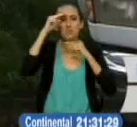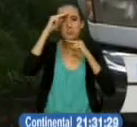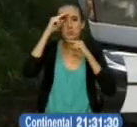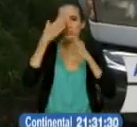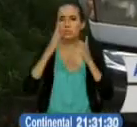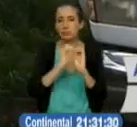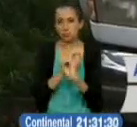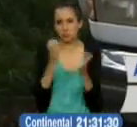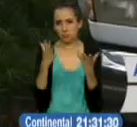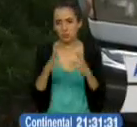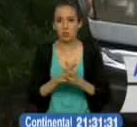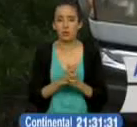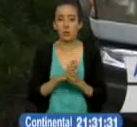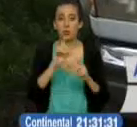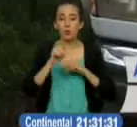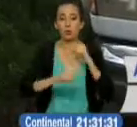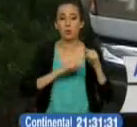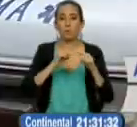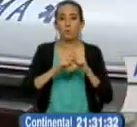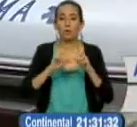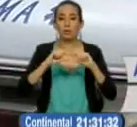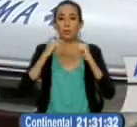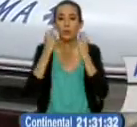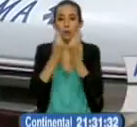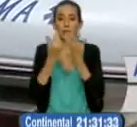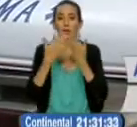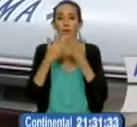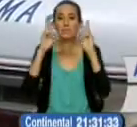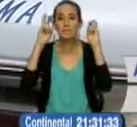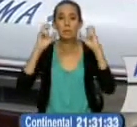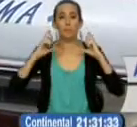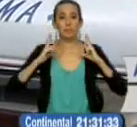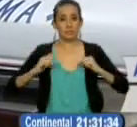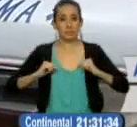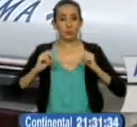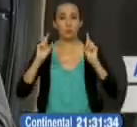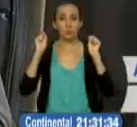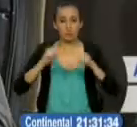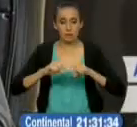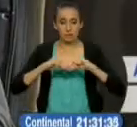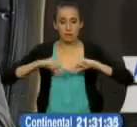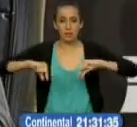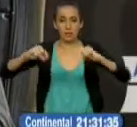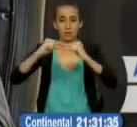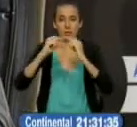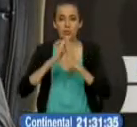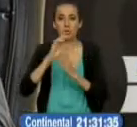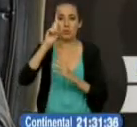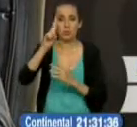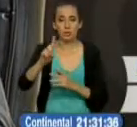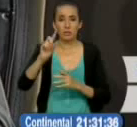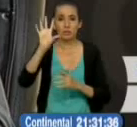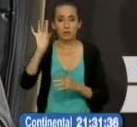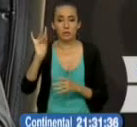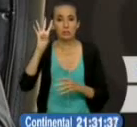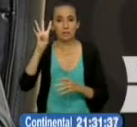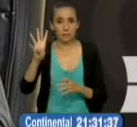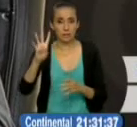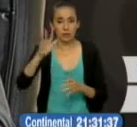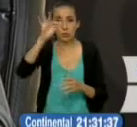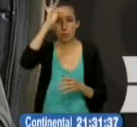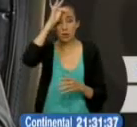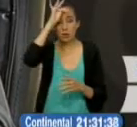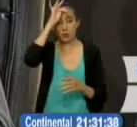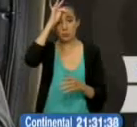En cuanto a la red de salud, también se dispone de un plan de contingencia para este feriado. Tendremos alrededor de 184